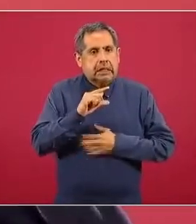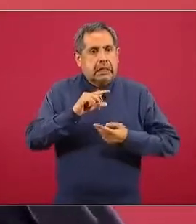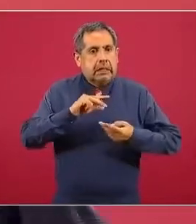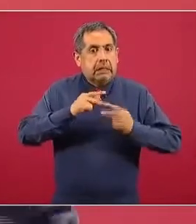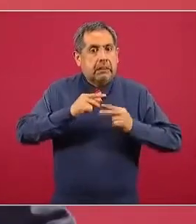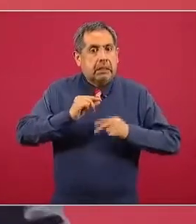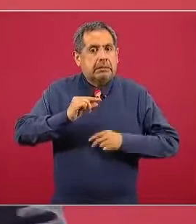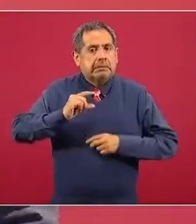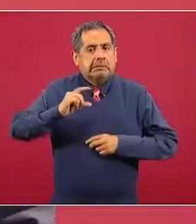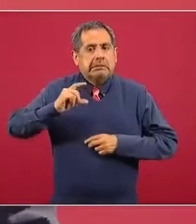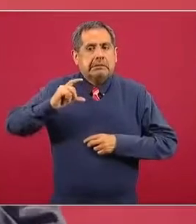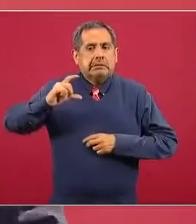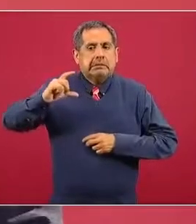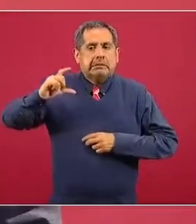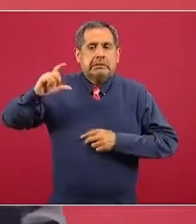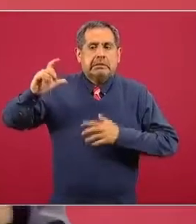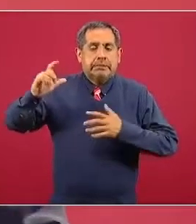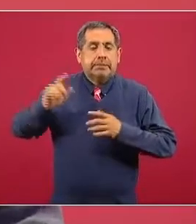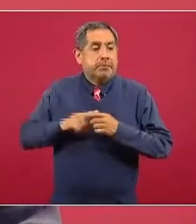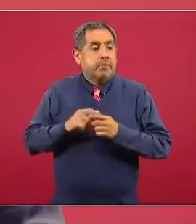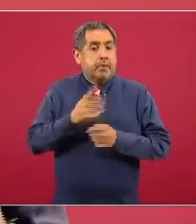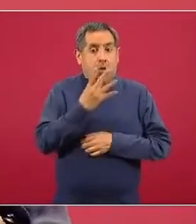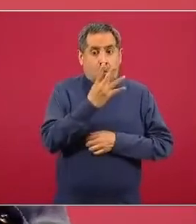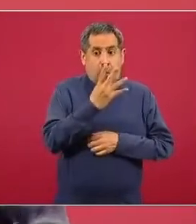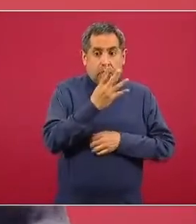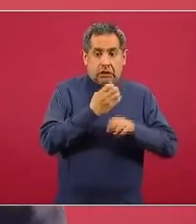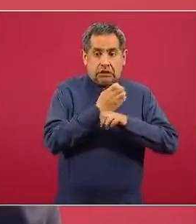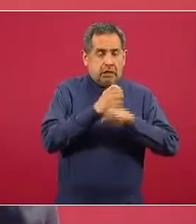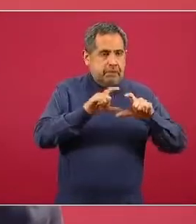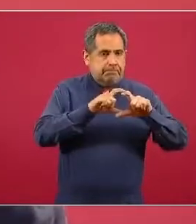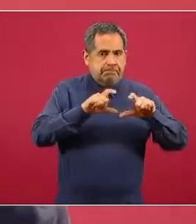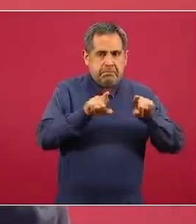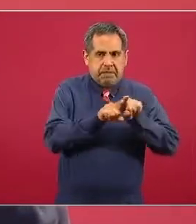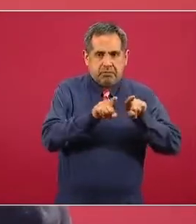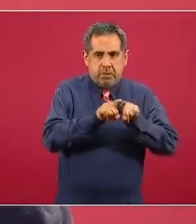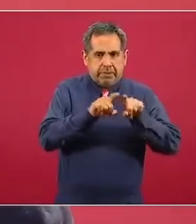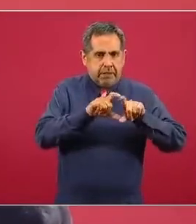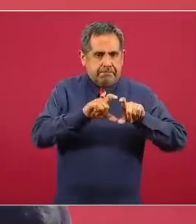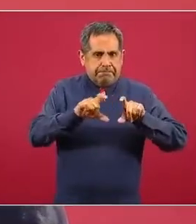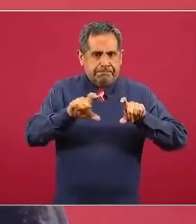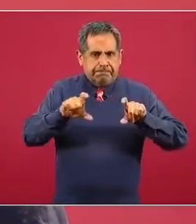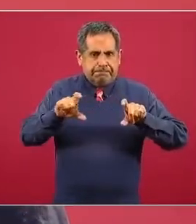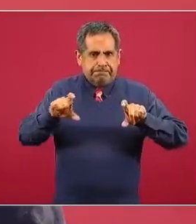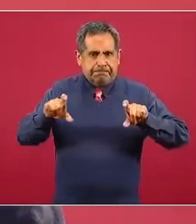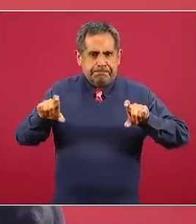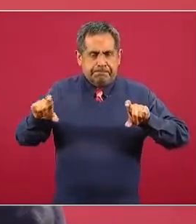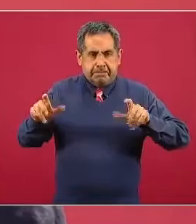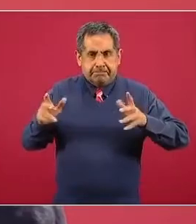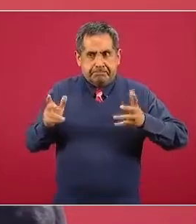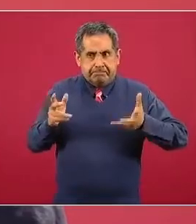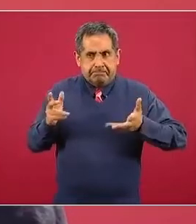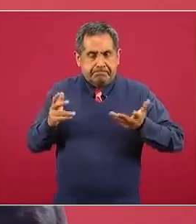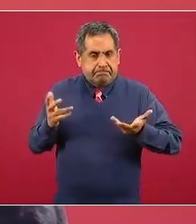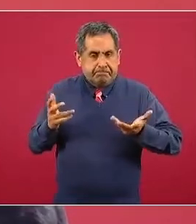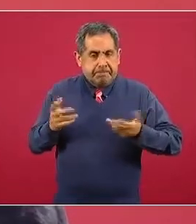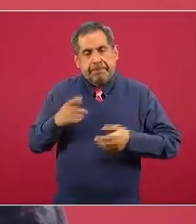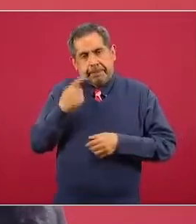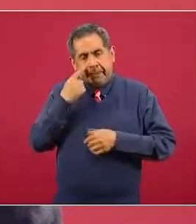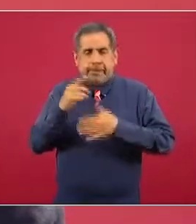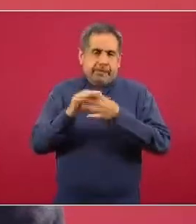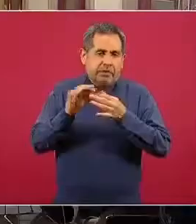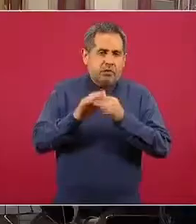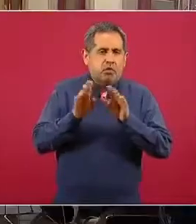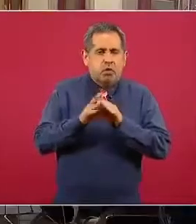en ascenso, y 4 más que están en una fase de meseta. Vamos a comentar sobre eso, viendo unos indicadores